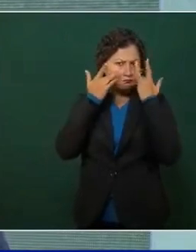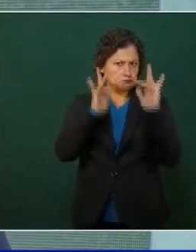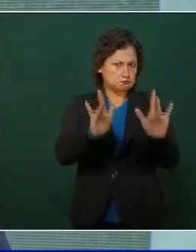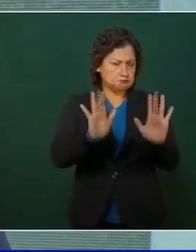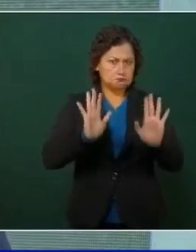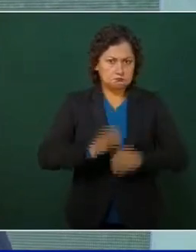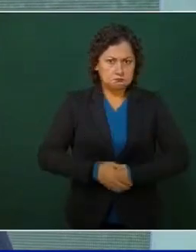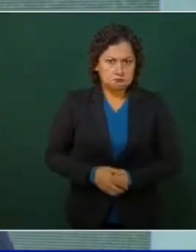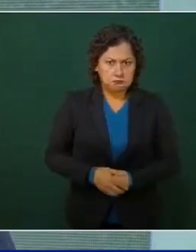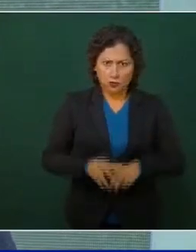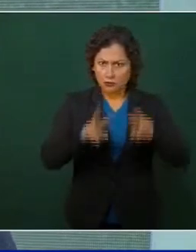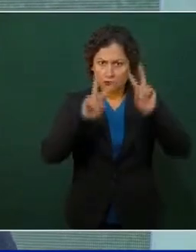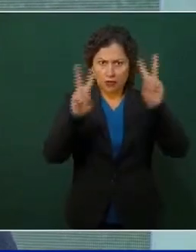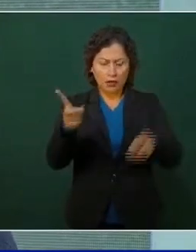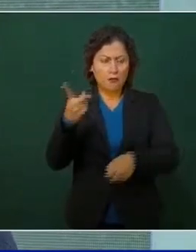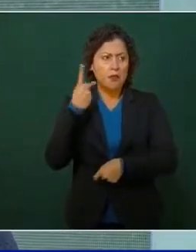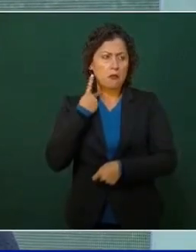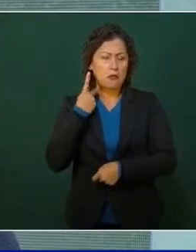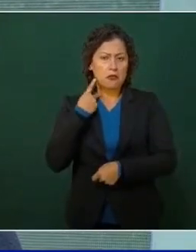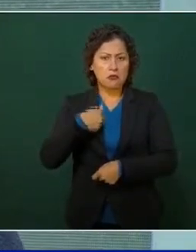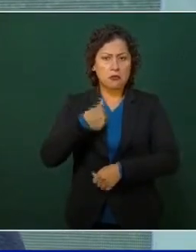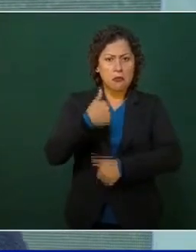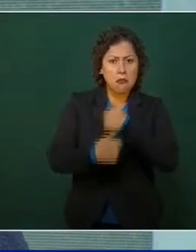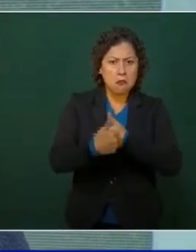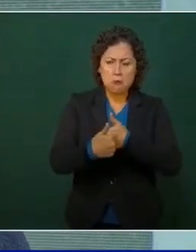de la política.